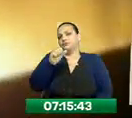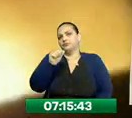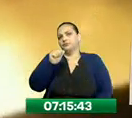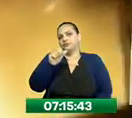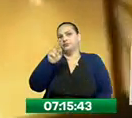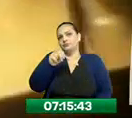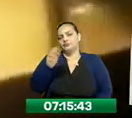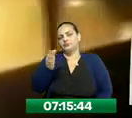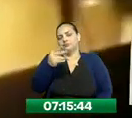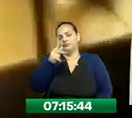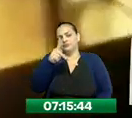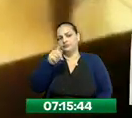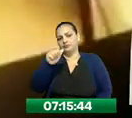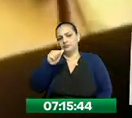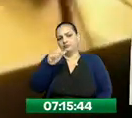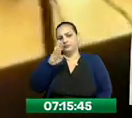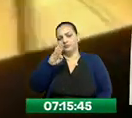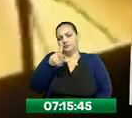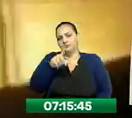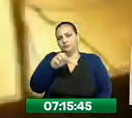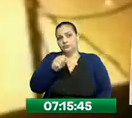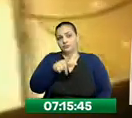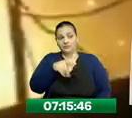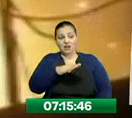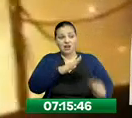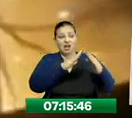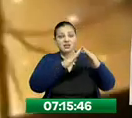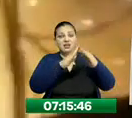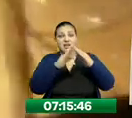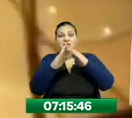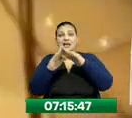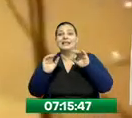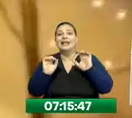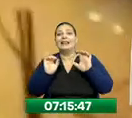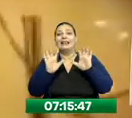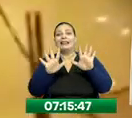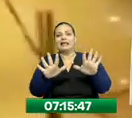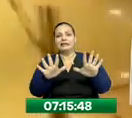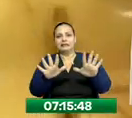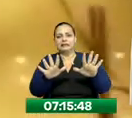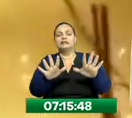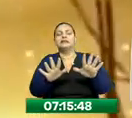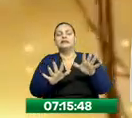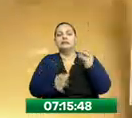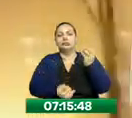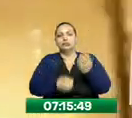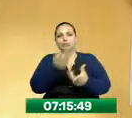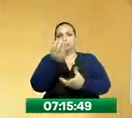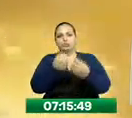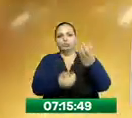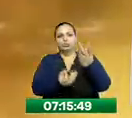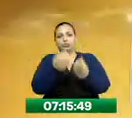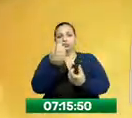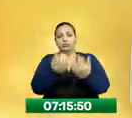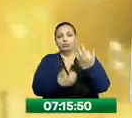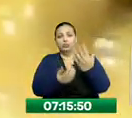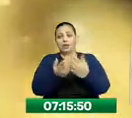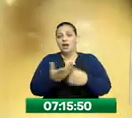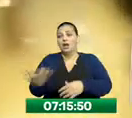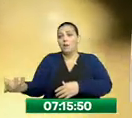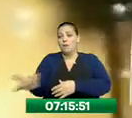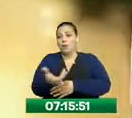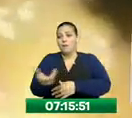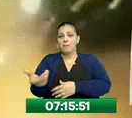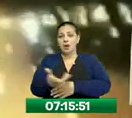fuego. Obviamente fue necesaria la presencia de los elementos de la casaca roja para poder controlar